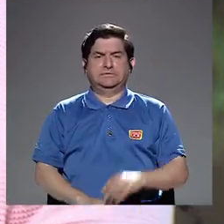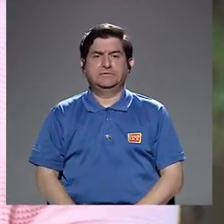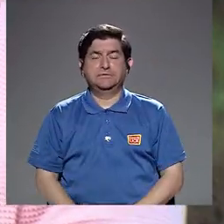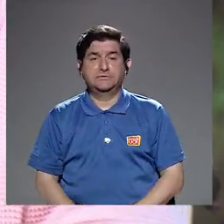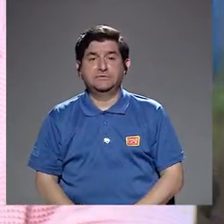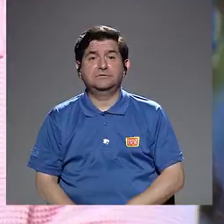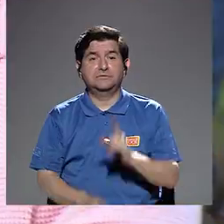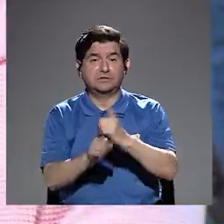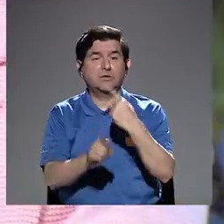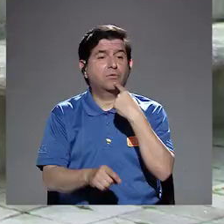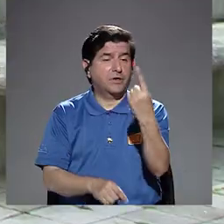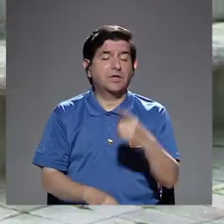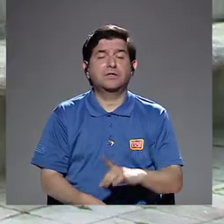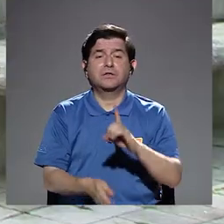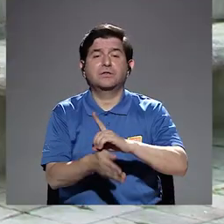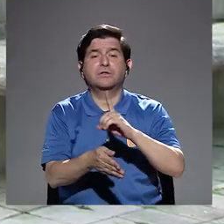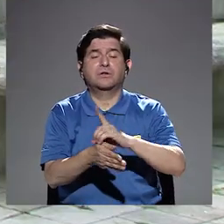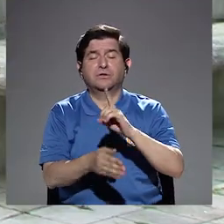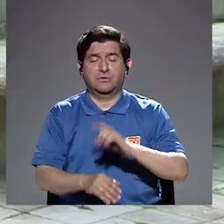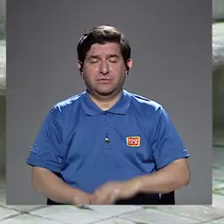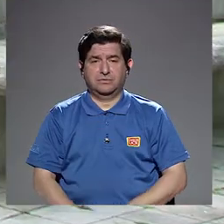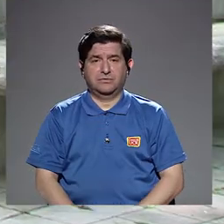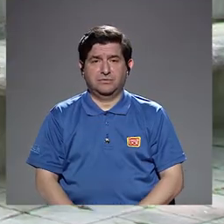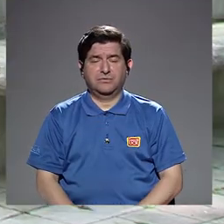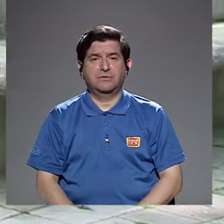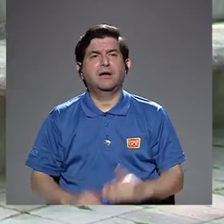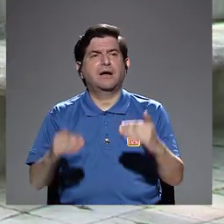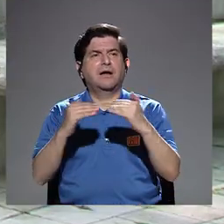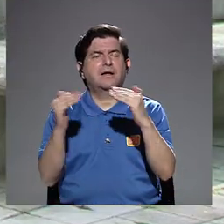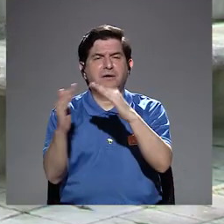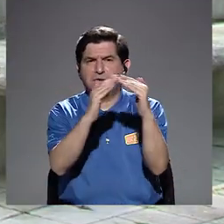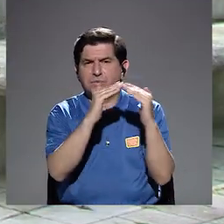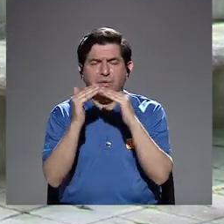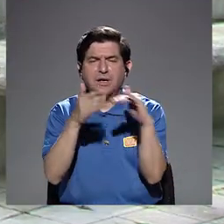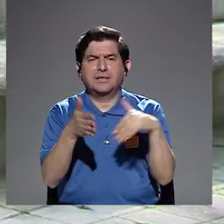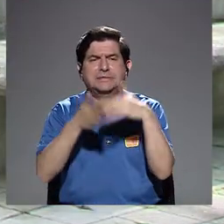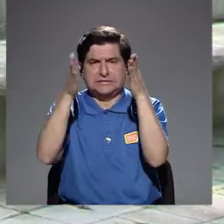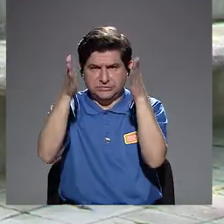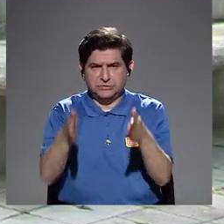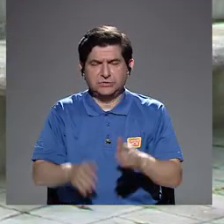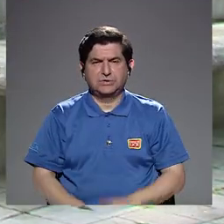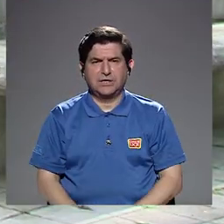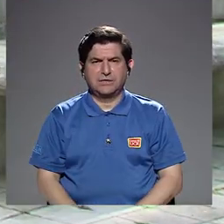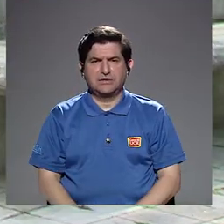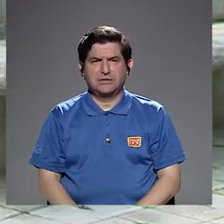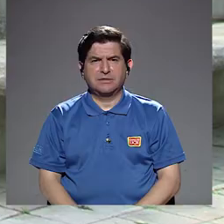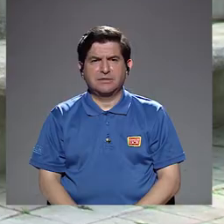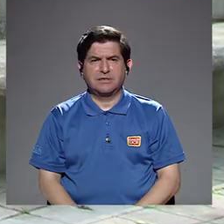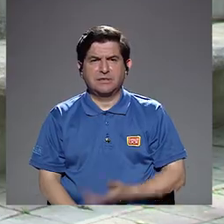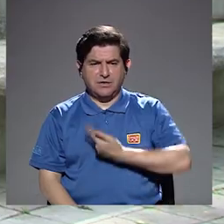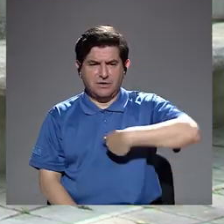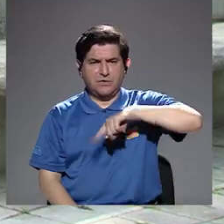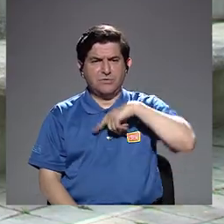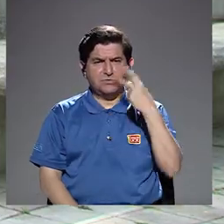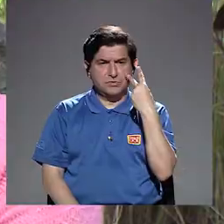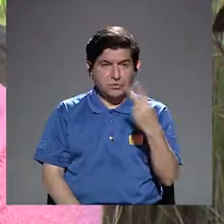virus. Y efectivamente, como lo dice la doctora, a nivel de población estudiantil la hemos